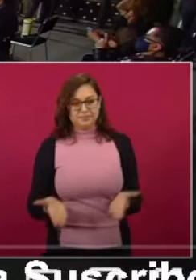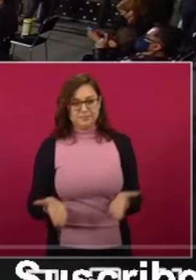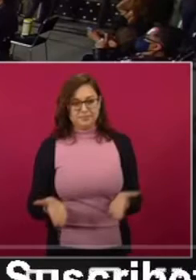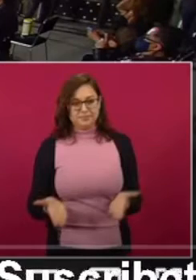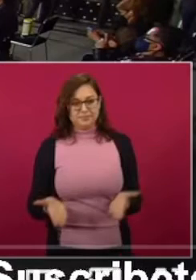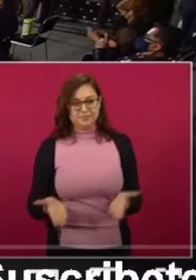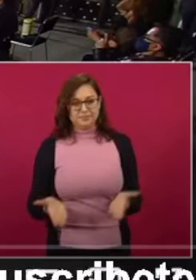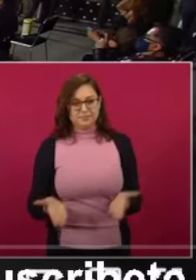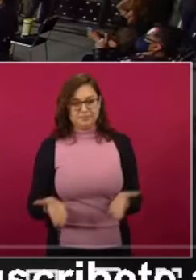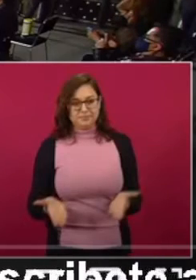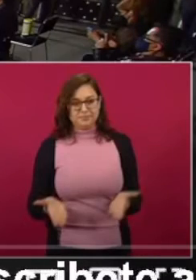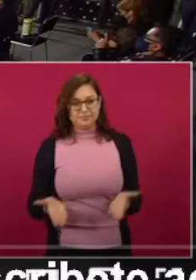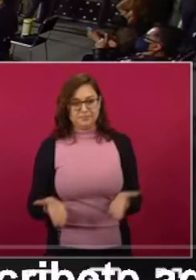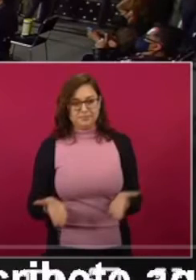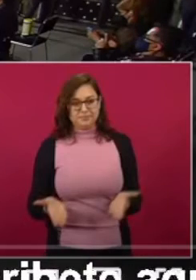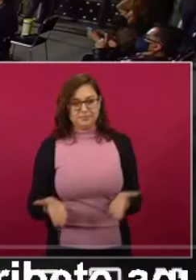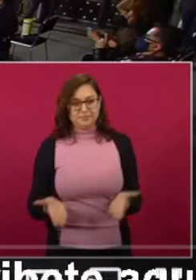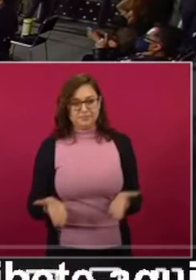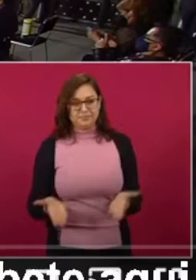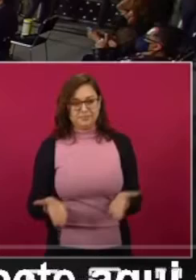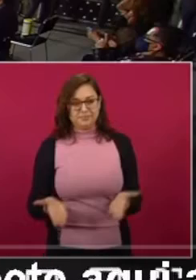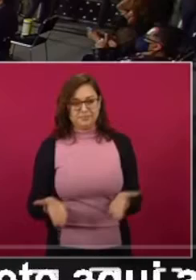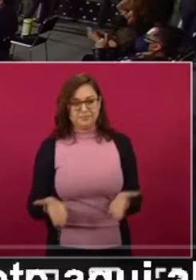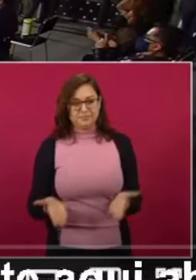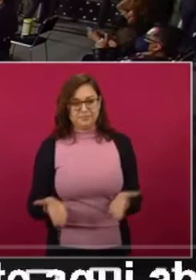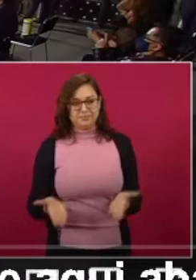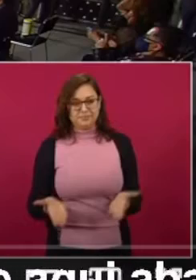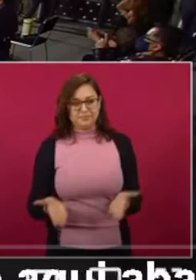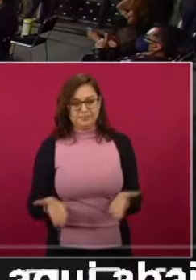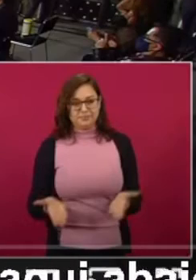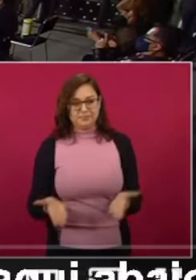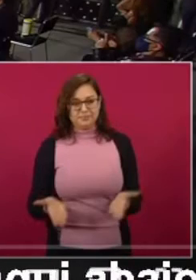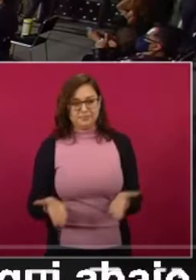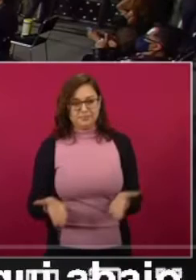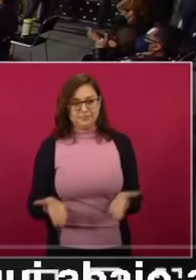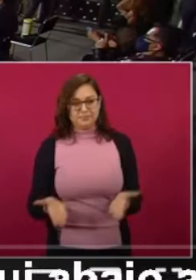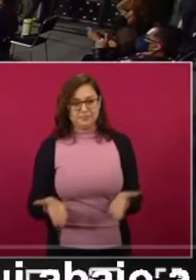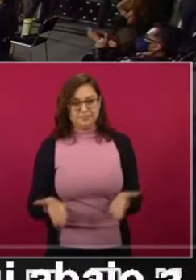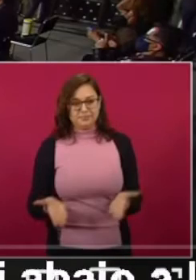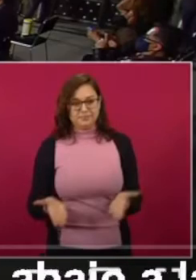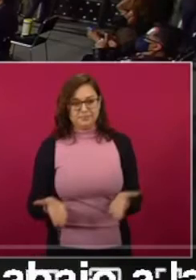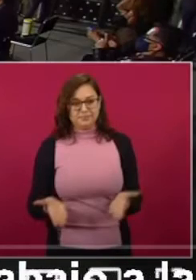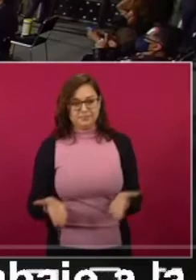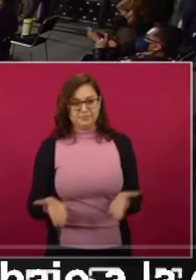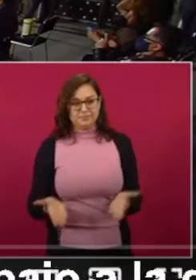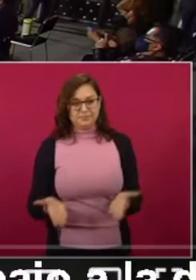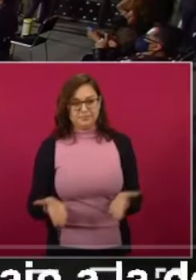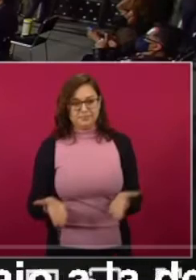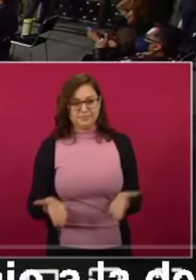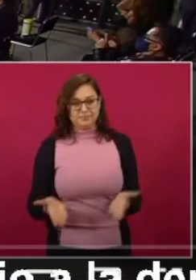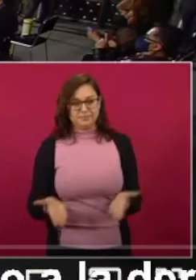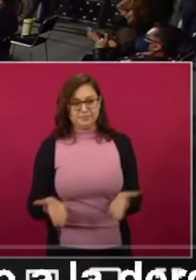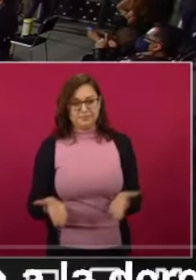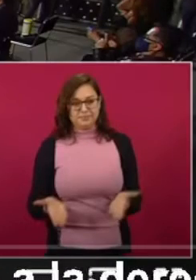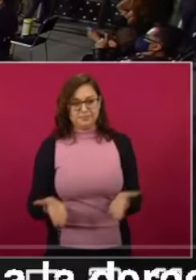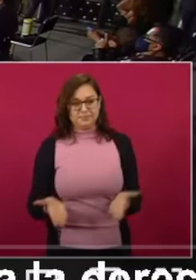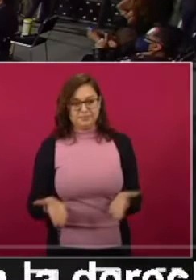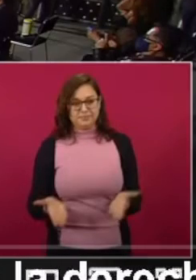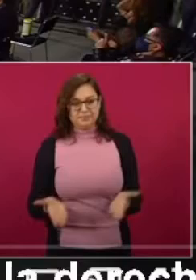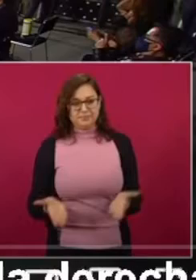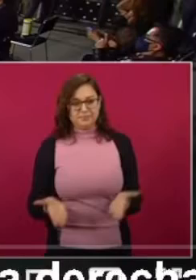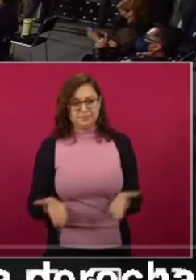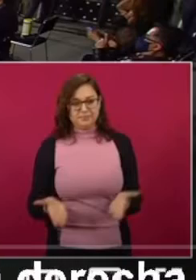información es el pueblo de mexico el que no le va a importar si ebrard si si la tia